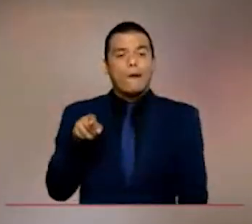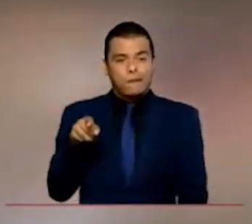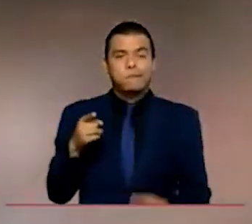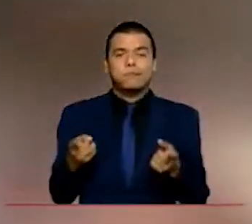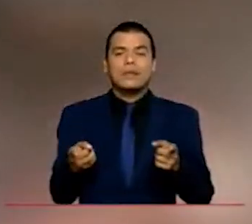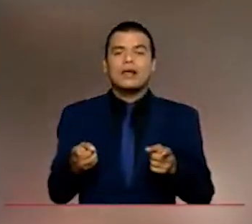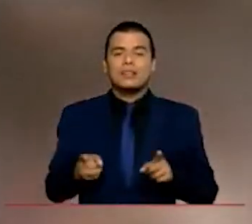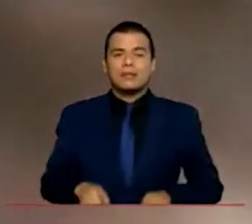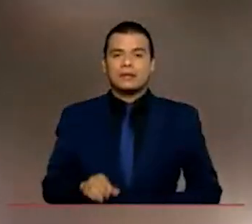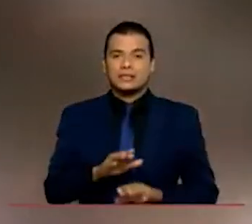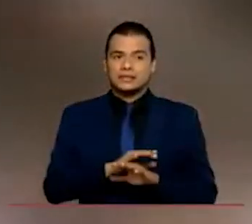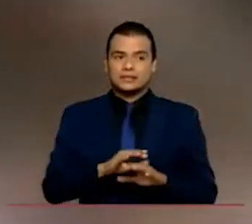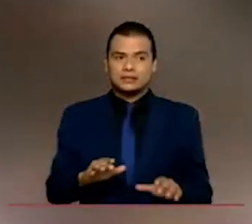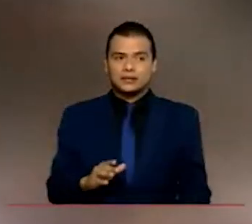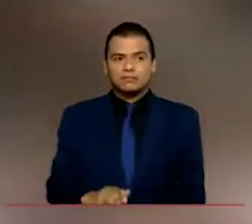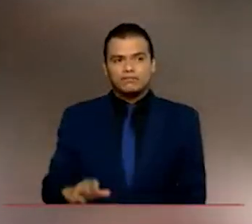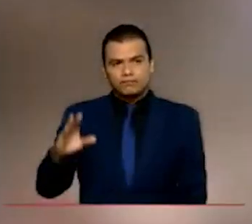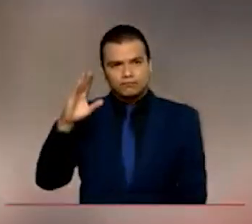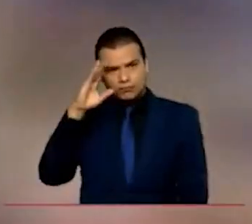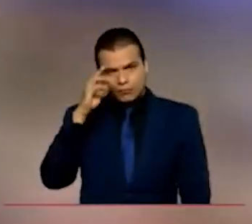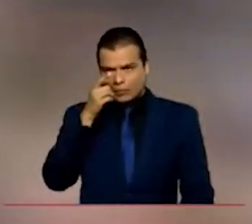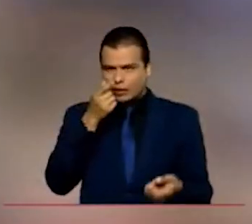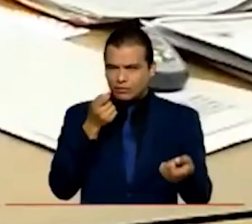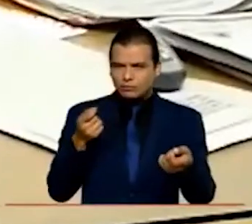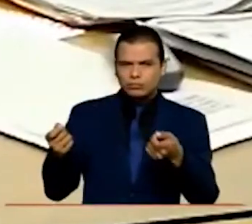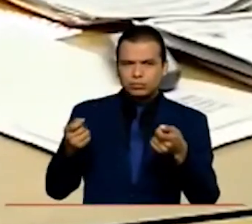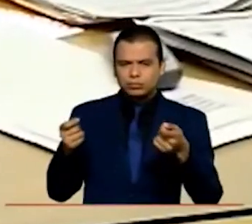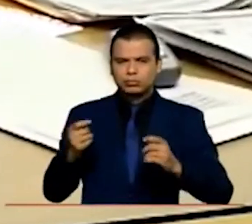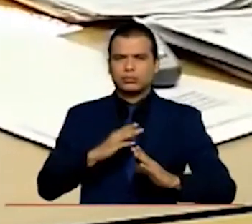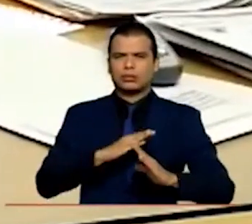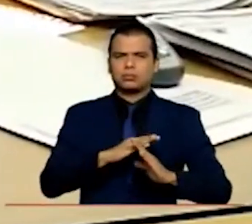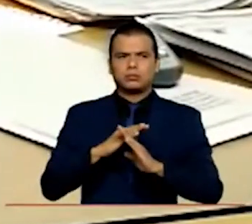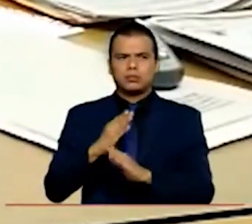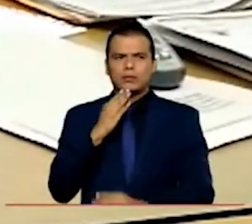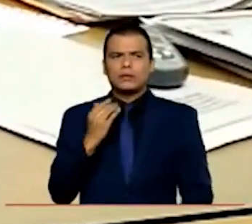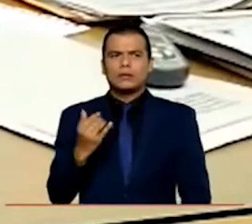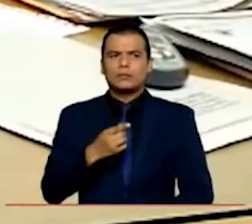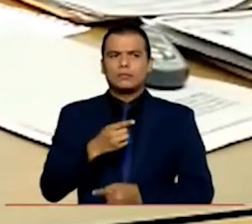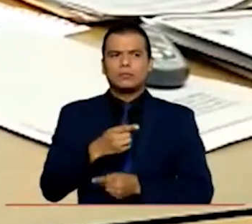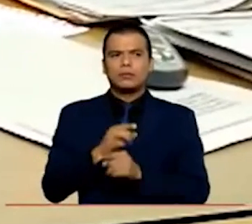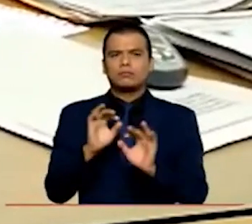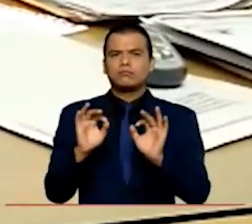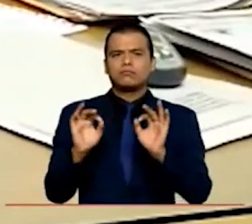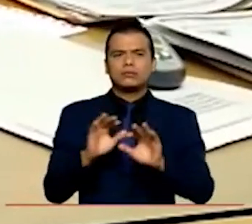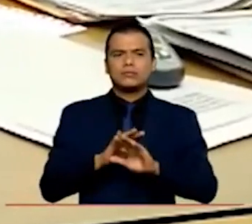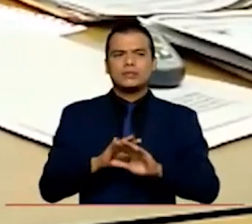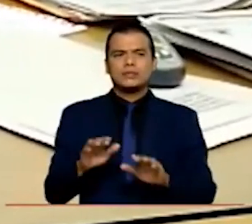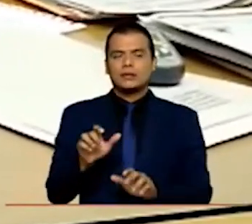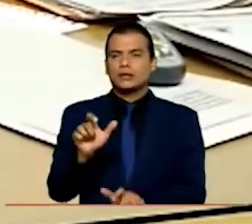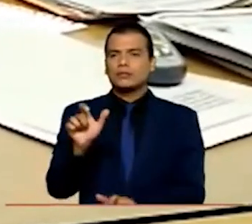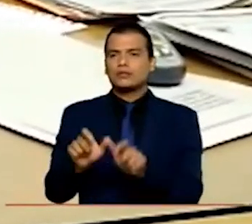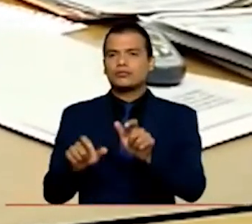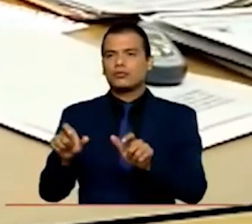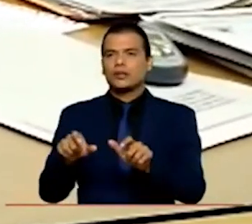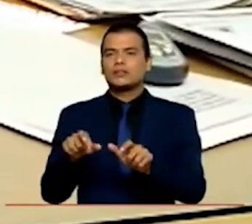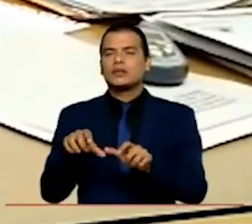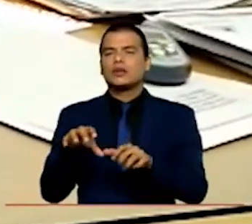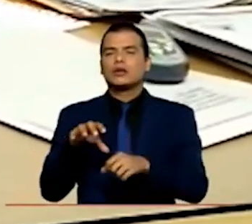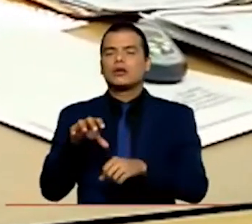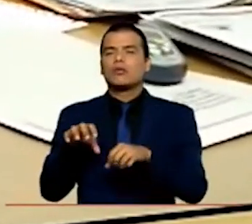Los controles arrojaron resultados positivos. El resultado de este operativo fue 9 motocicletas